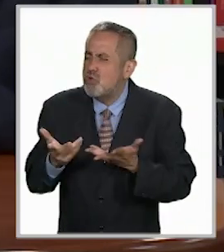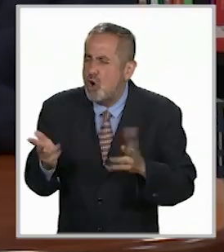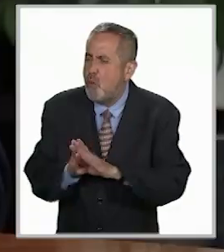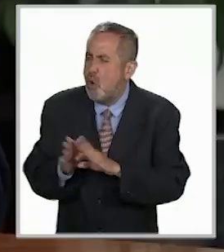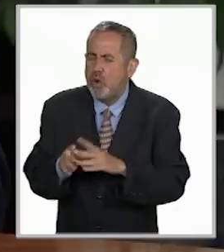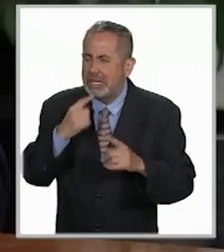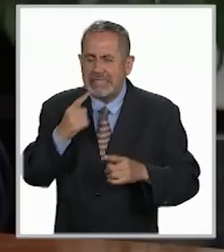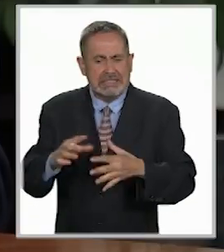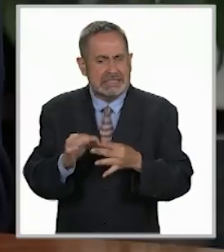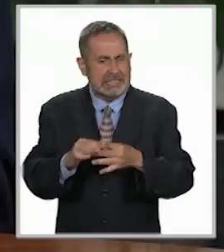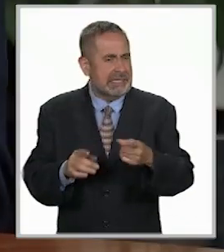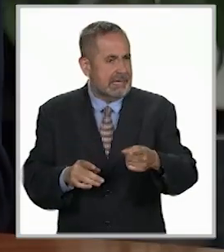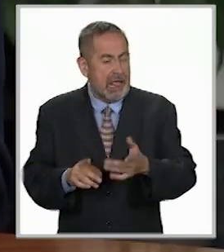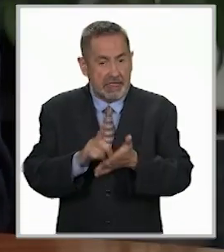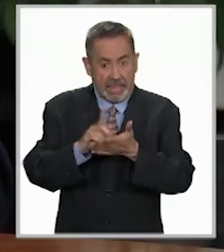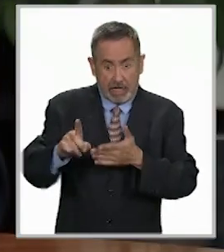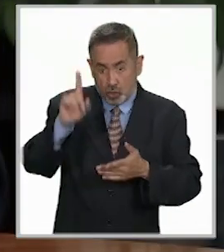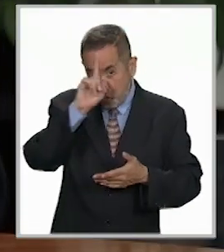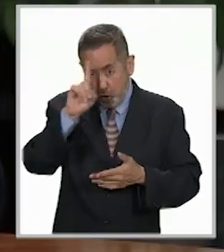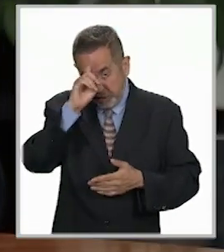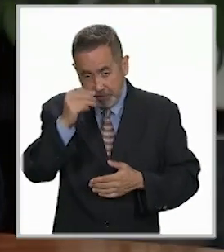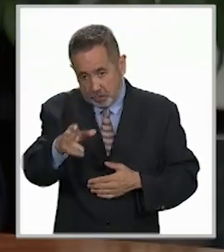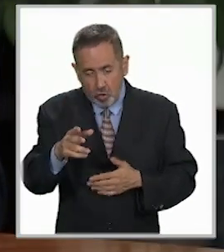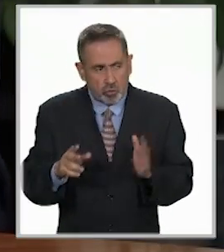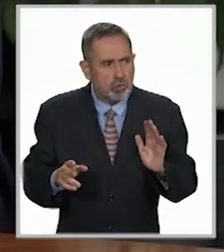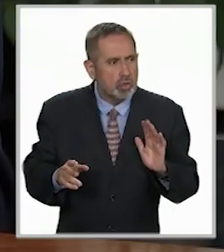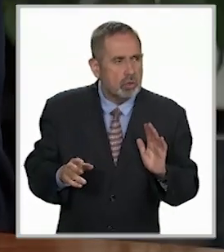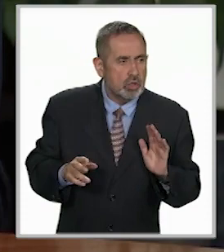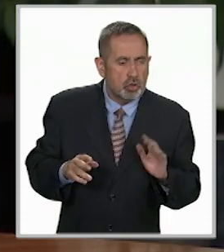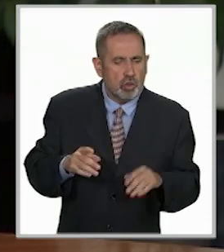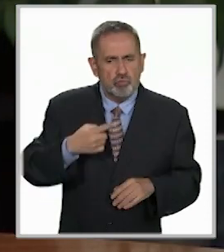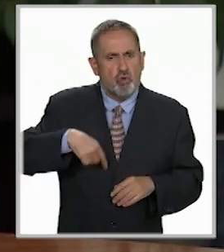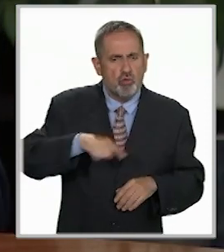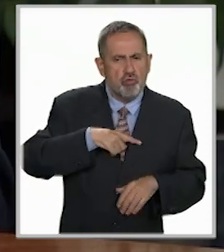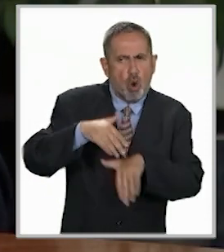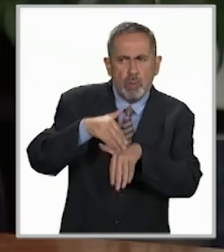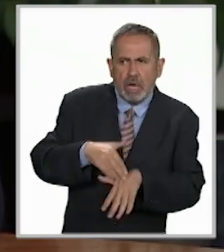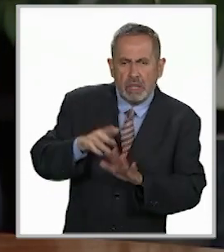este derecho que es, como lo decía, es un derecho orientador, es un derecho no